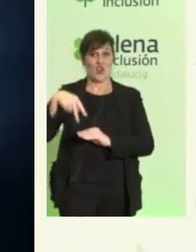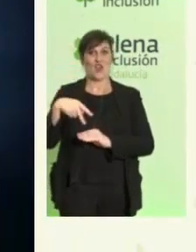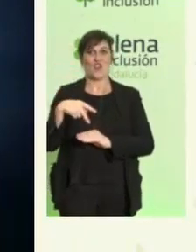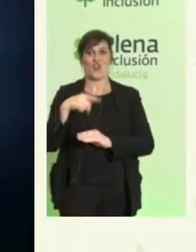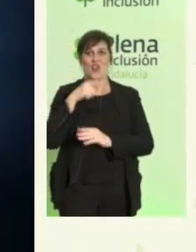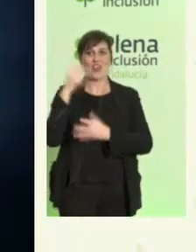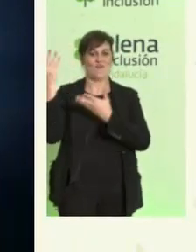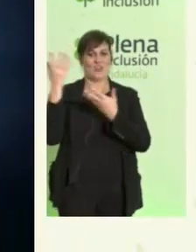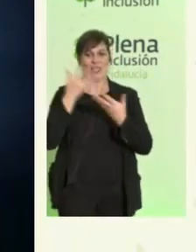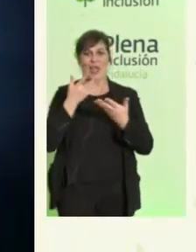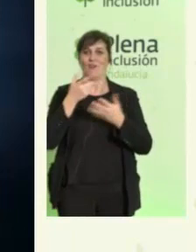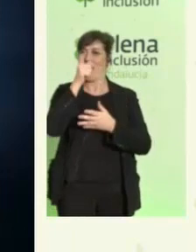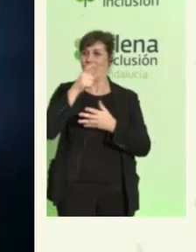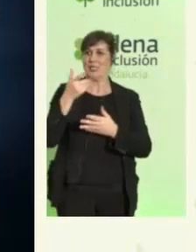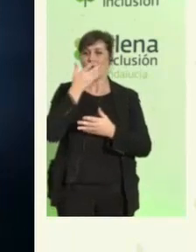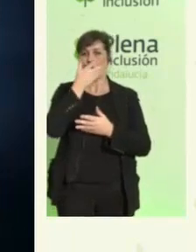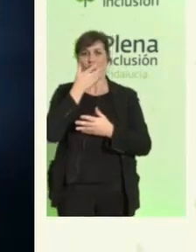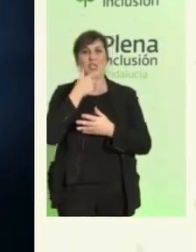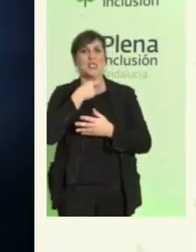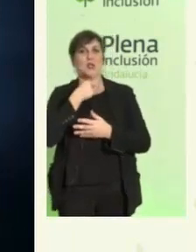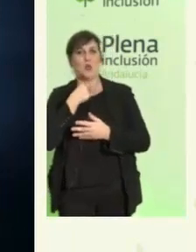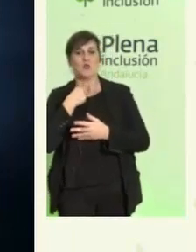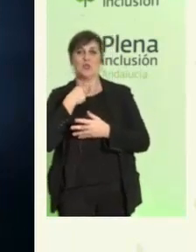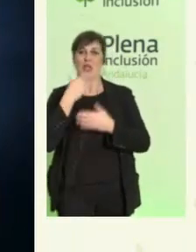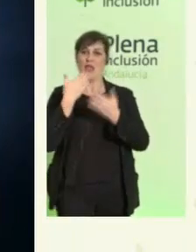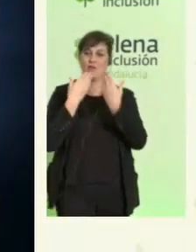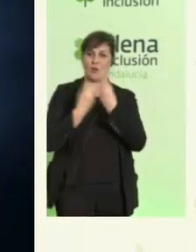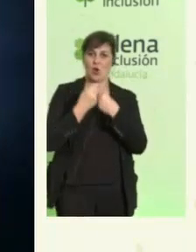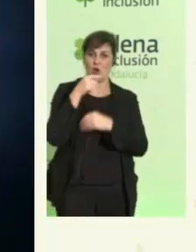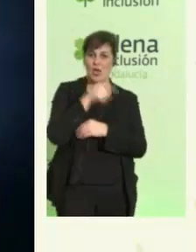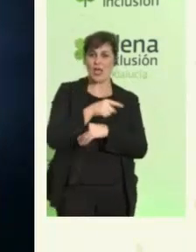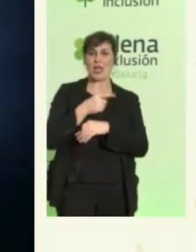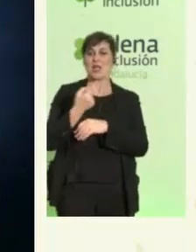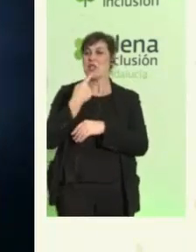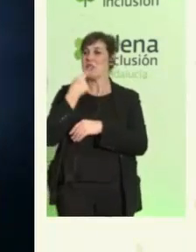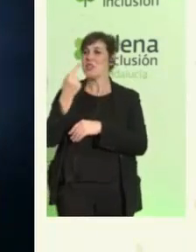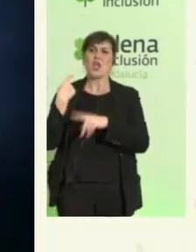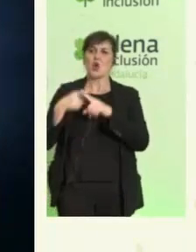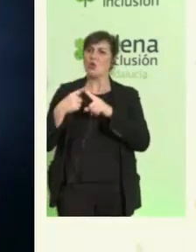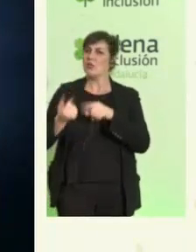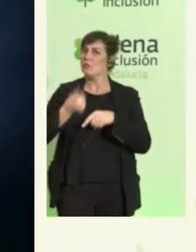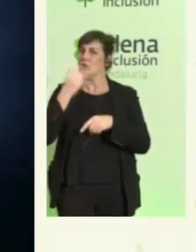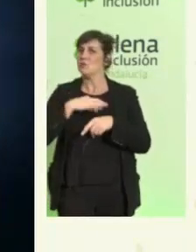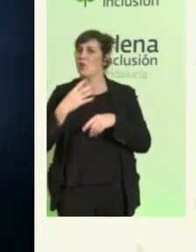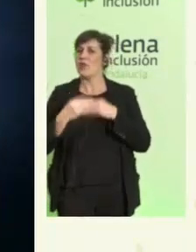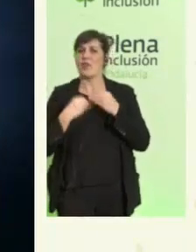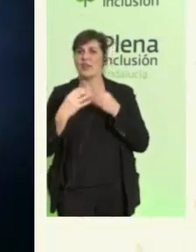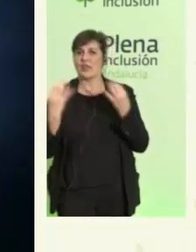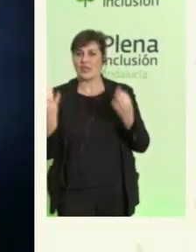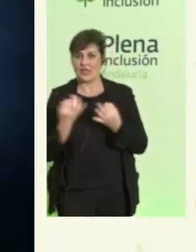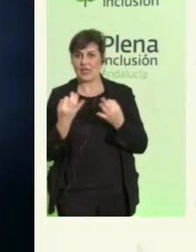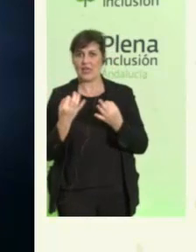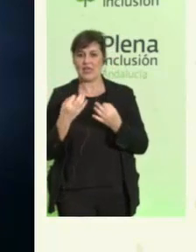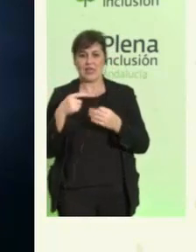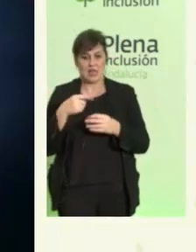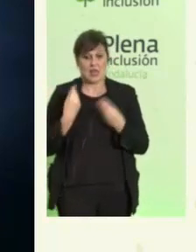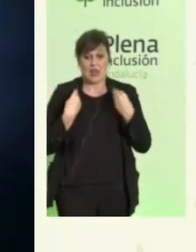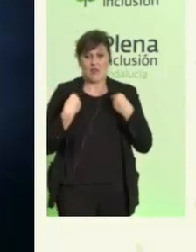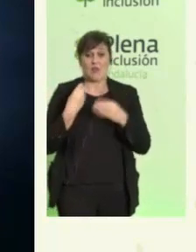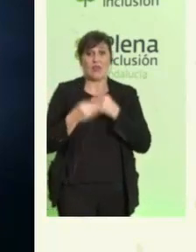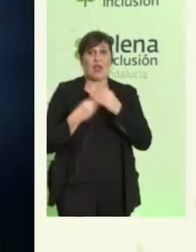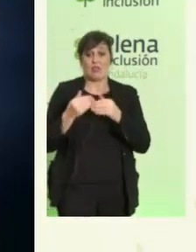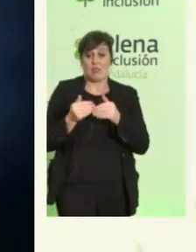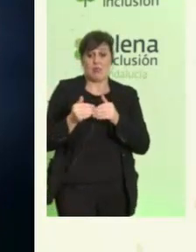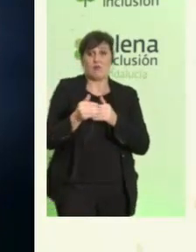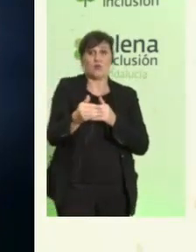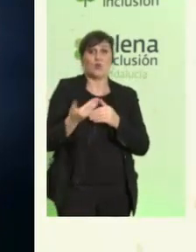importaban y hablaban con él y comentaban qué más cosas se pueden hacer, o qué es lo siguiente que vamos a hacer en la vida, que es para la